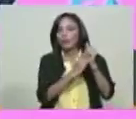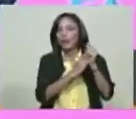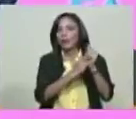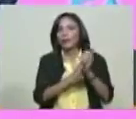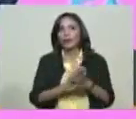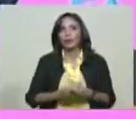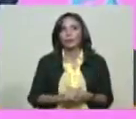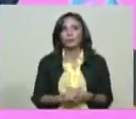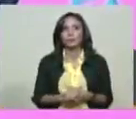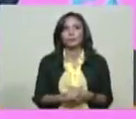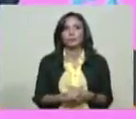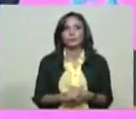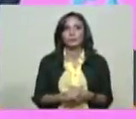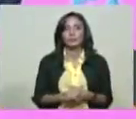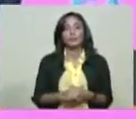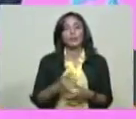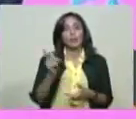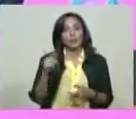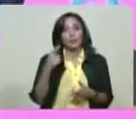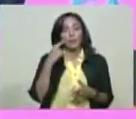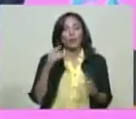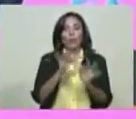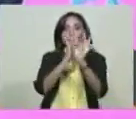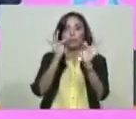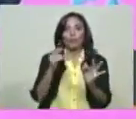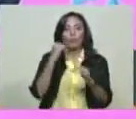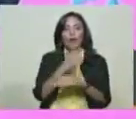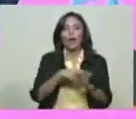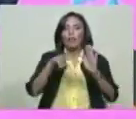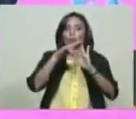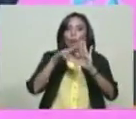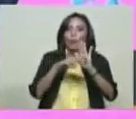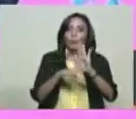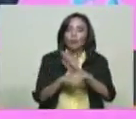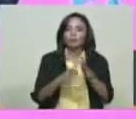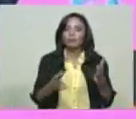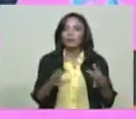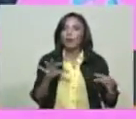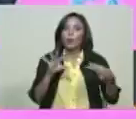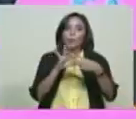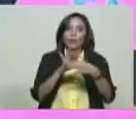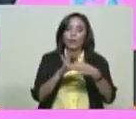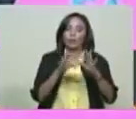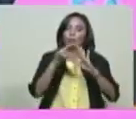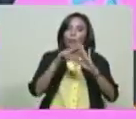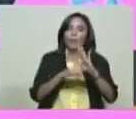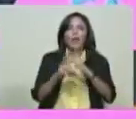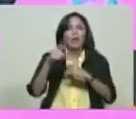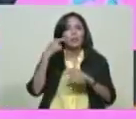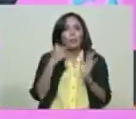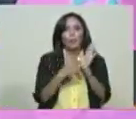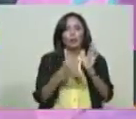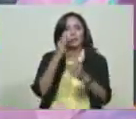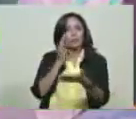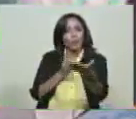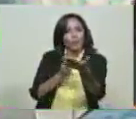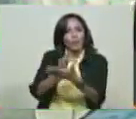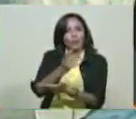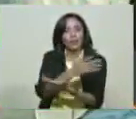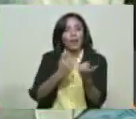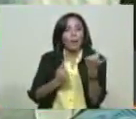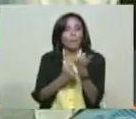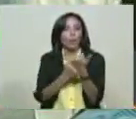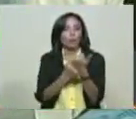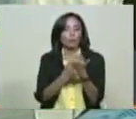y la solidez que hay con los principios unitarios y la lealtad que ustedes tienen al liderazgo